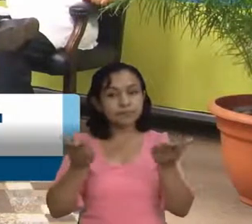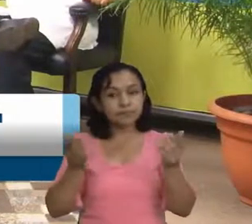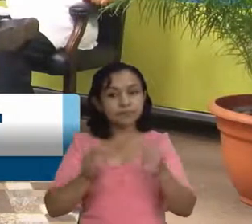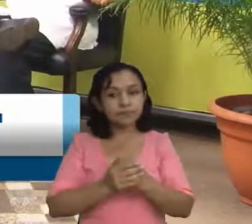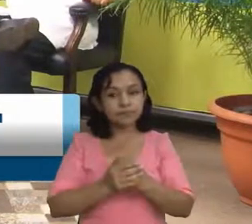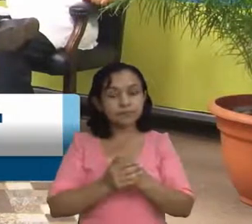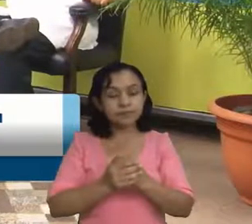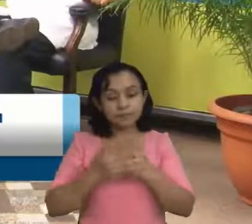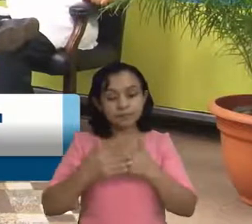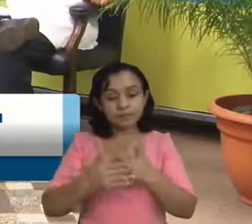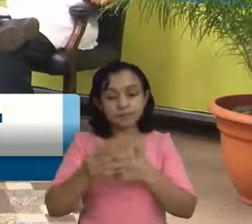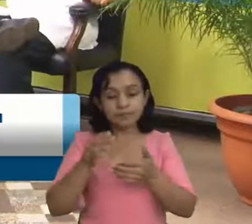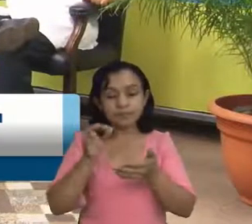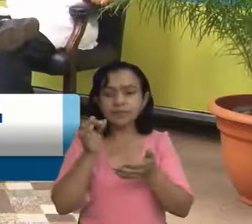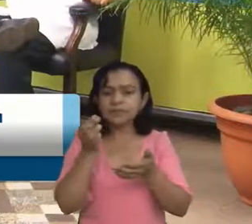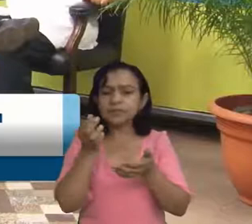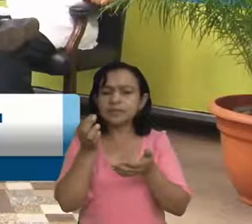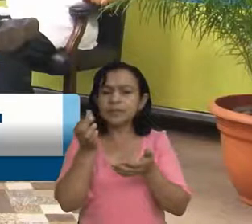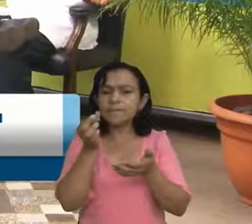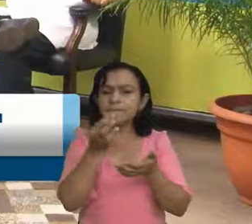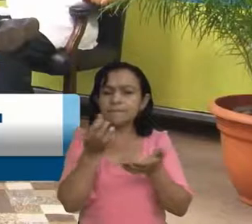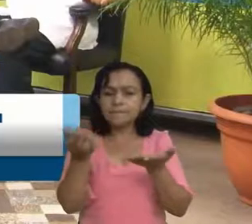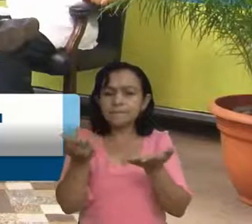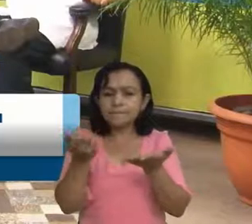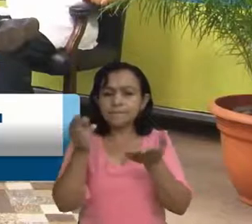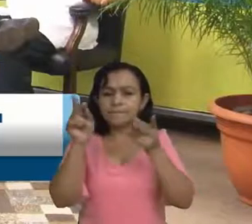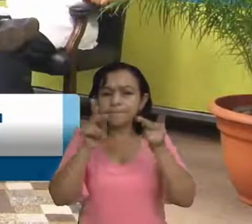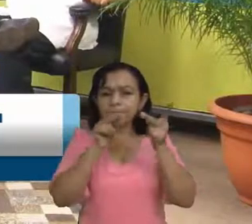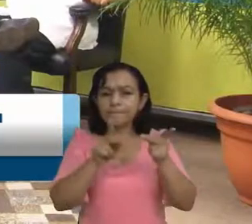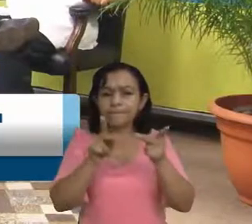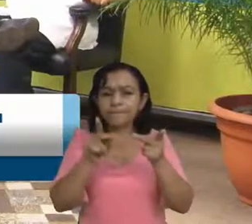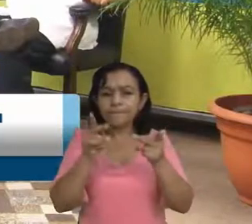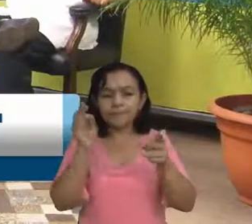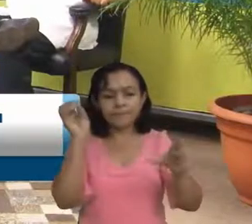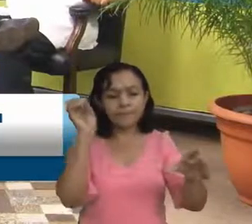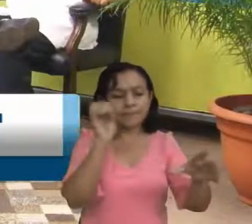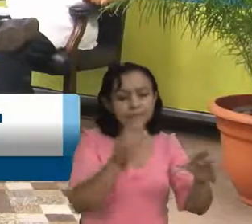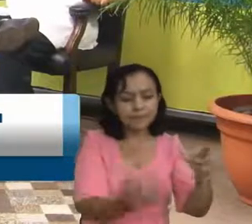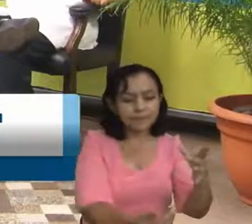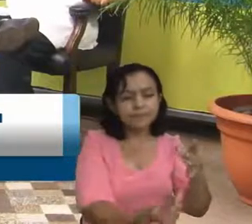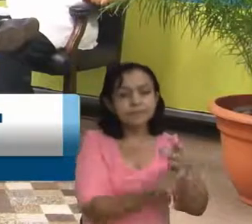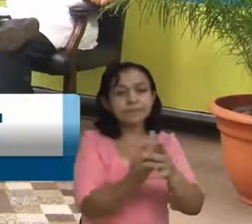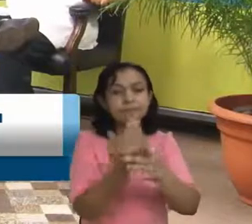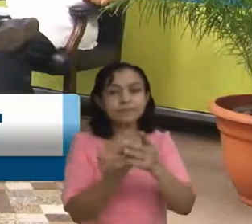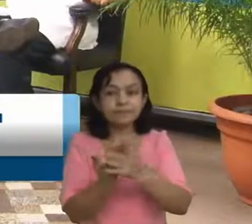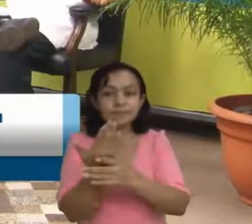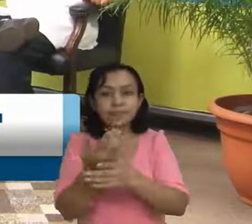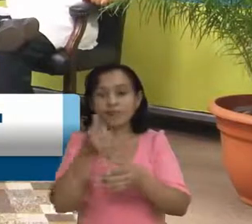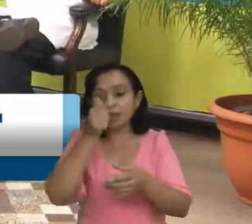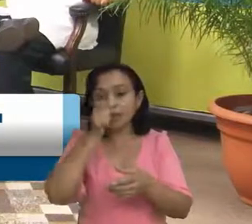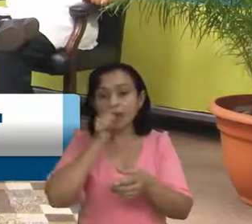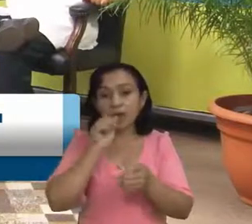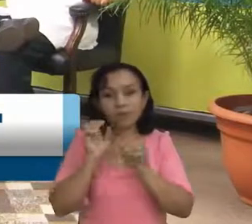para la producción de cálculo? Ejemplo, los pacientes que son agricultores y que tienen poca ingesta de agua,